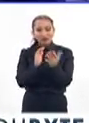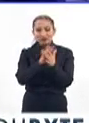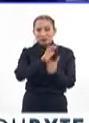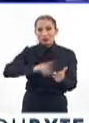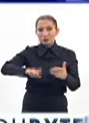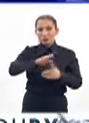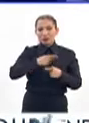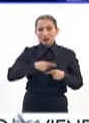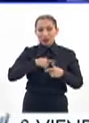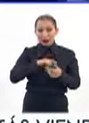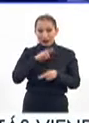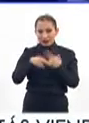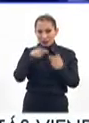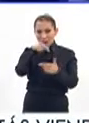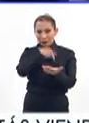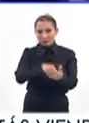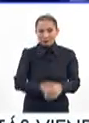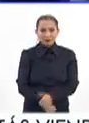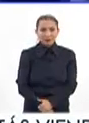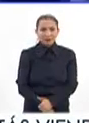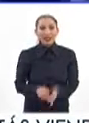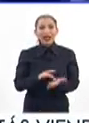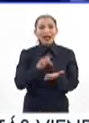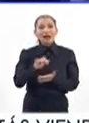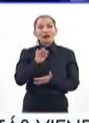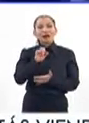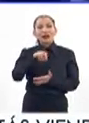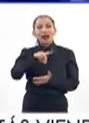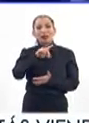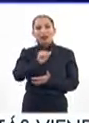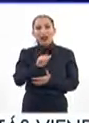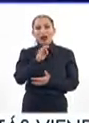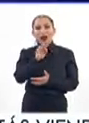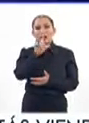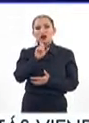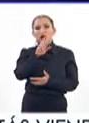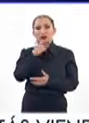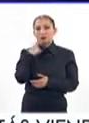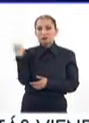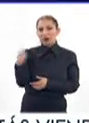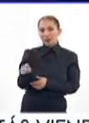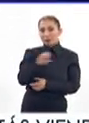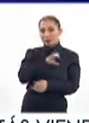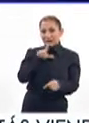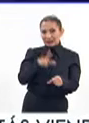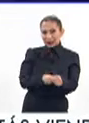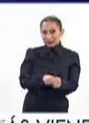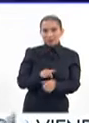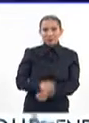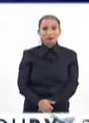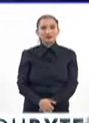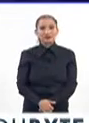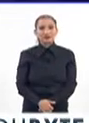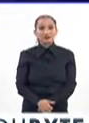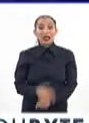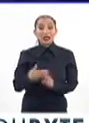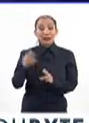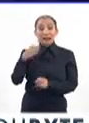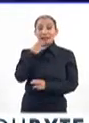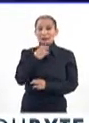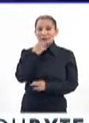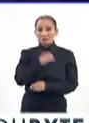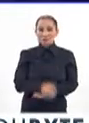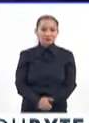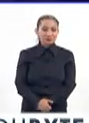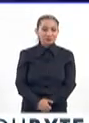tejido social. Regresamos al estudio. Muchas gracias, Fernanda. Fernanda Flores, enviada especial hasta Tepic.